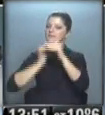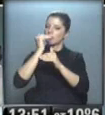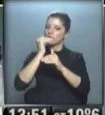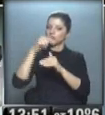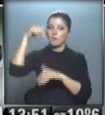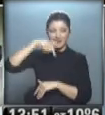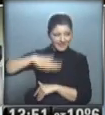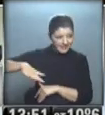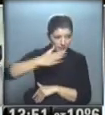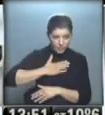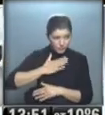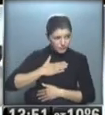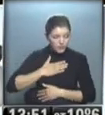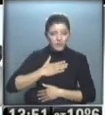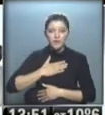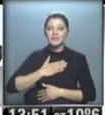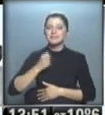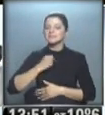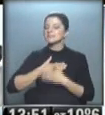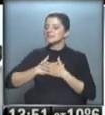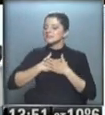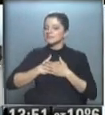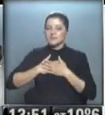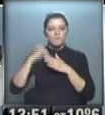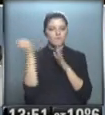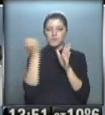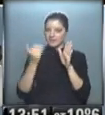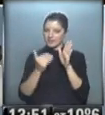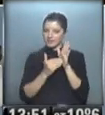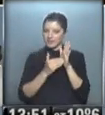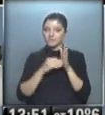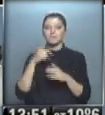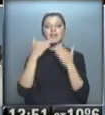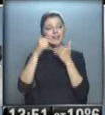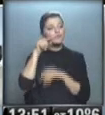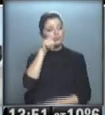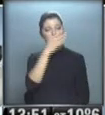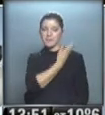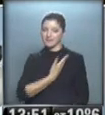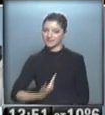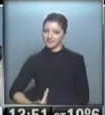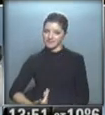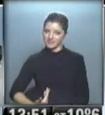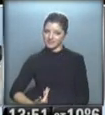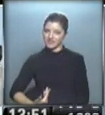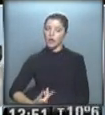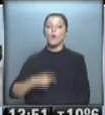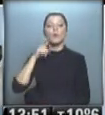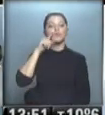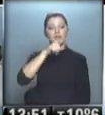mariqu tiene un lugar fundamental y usted presidenta tiene en los